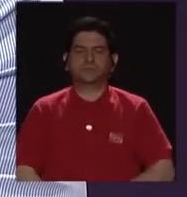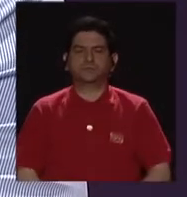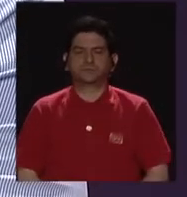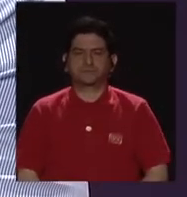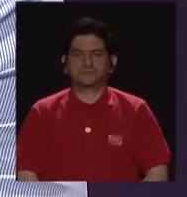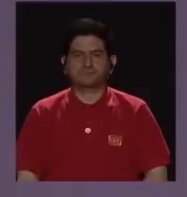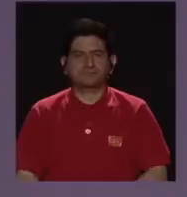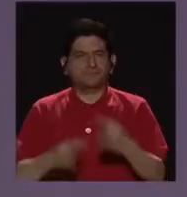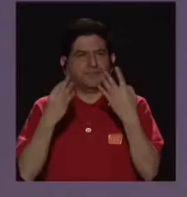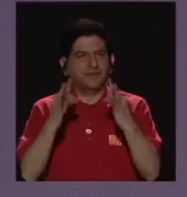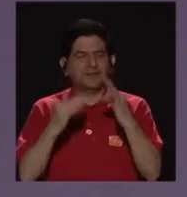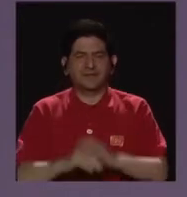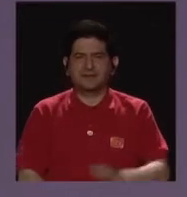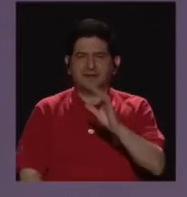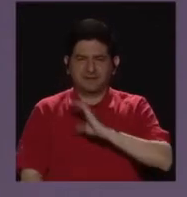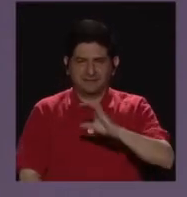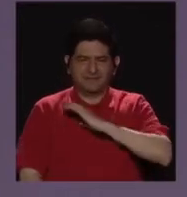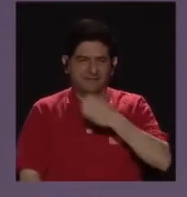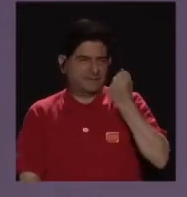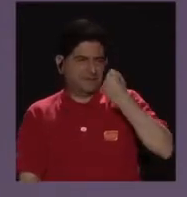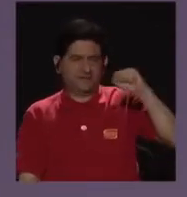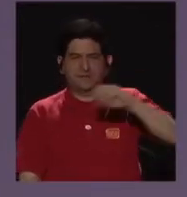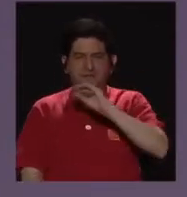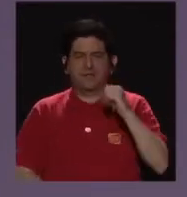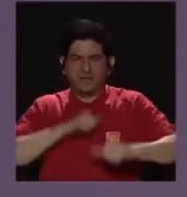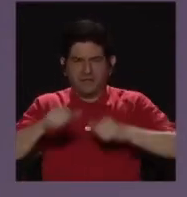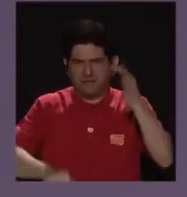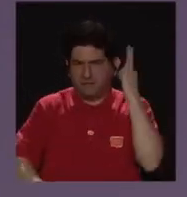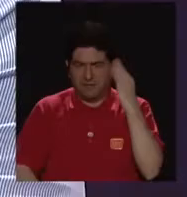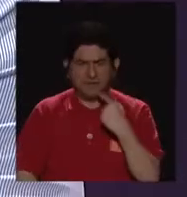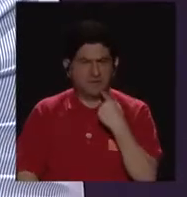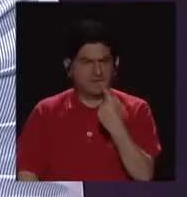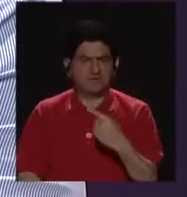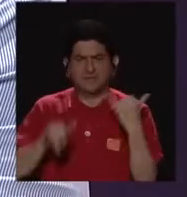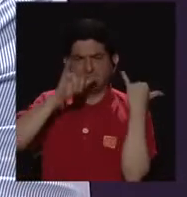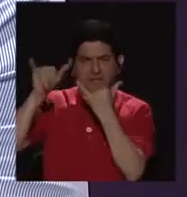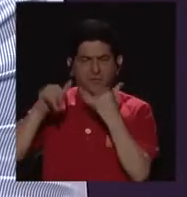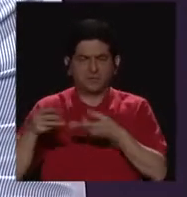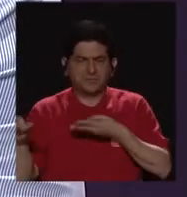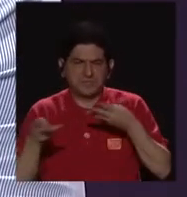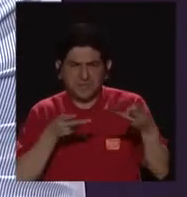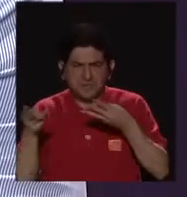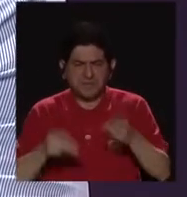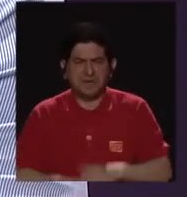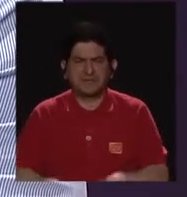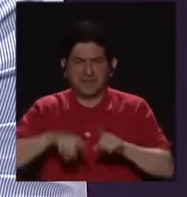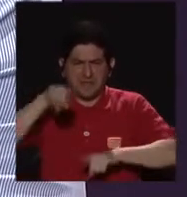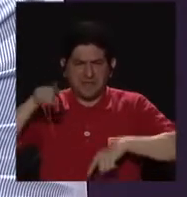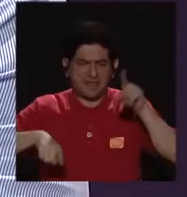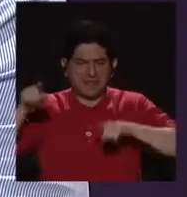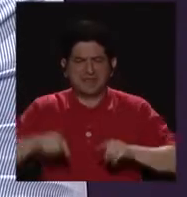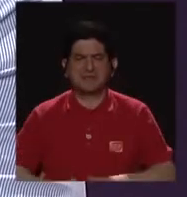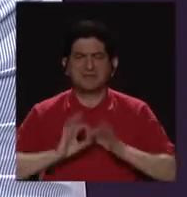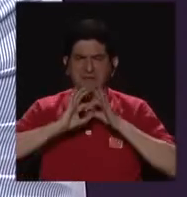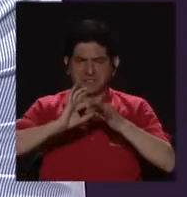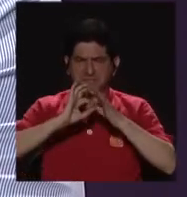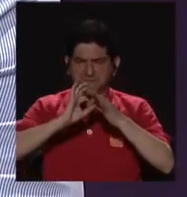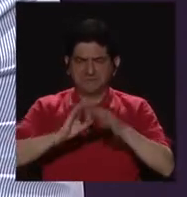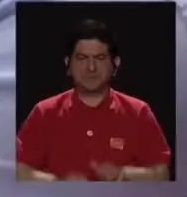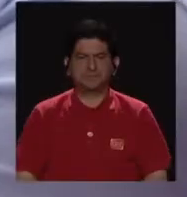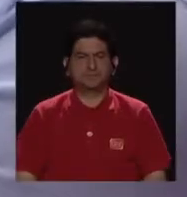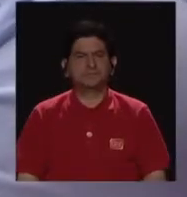para darle un carácter disidente y feminista se denuncia la mercantilización de la diversidad sexual se hablaba del